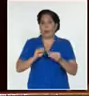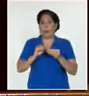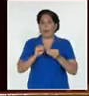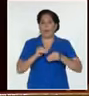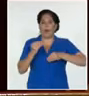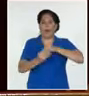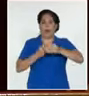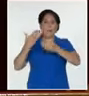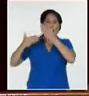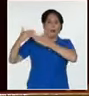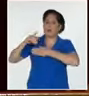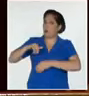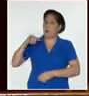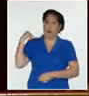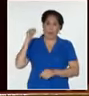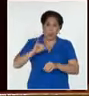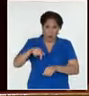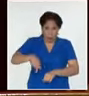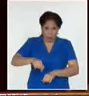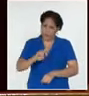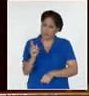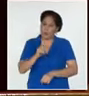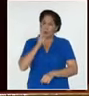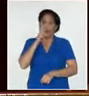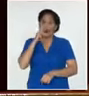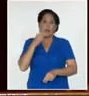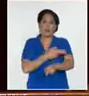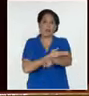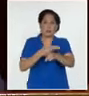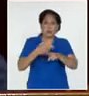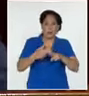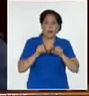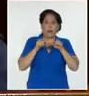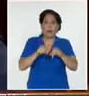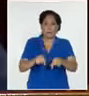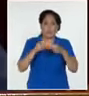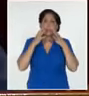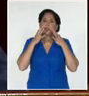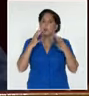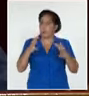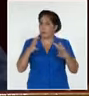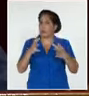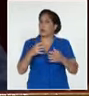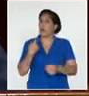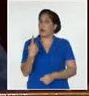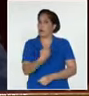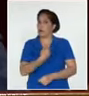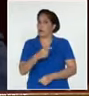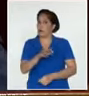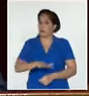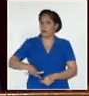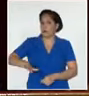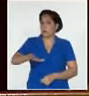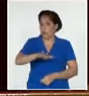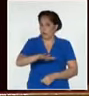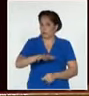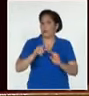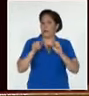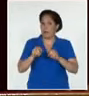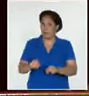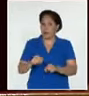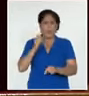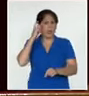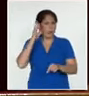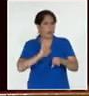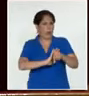Los CDR han hecho historia en asuntos vitales para nuestra sociedad. Durante la pandemia